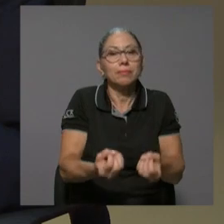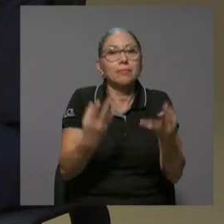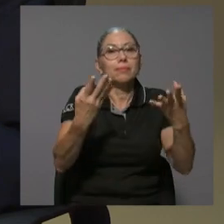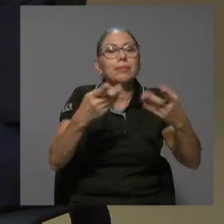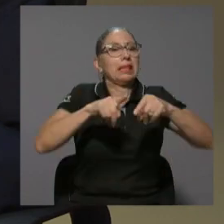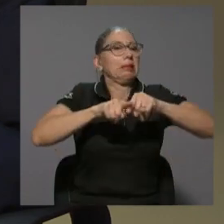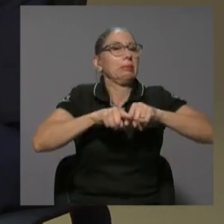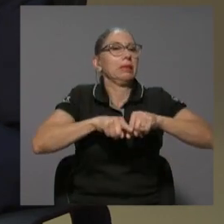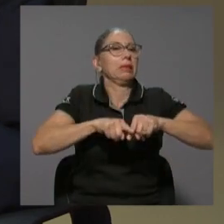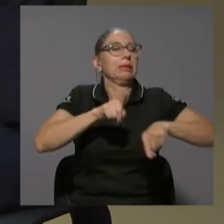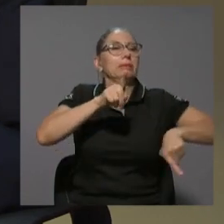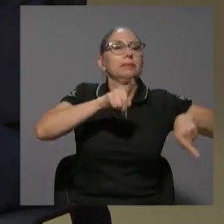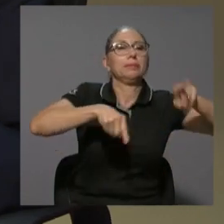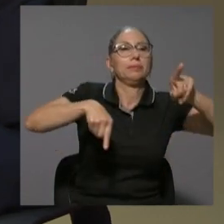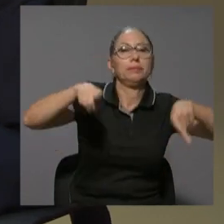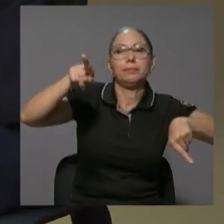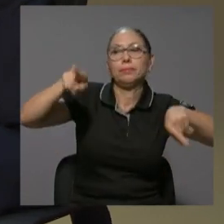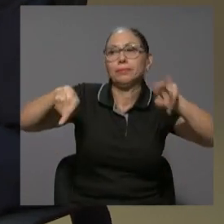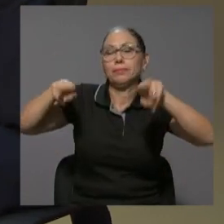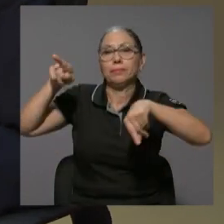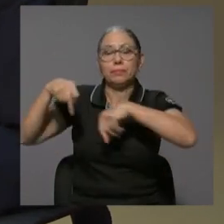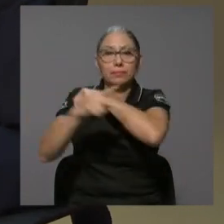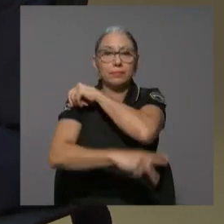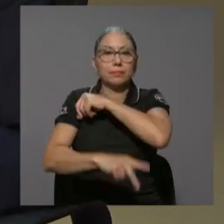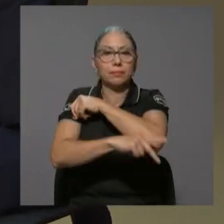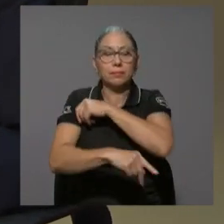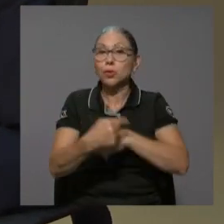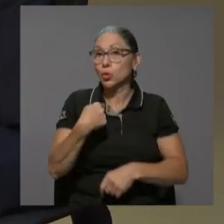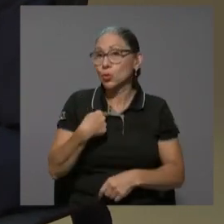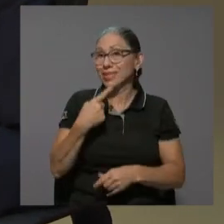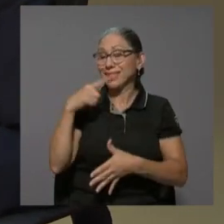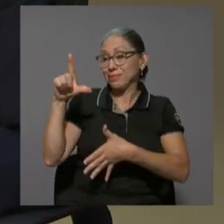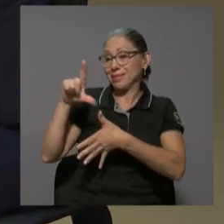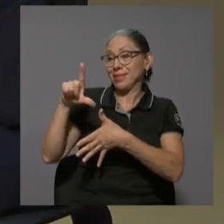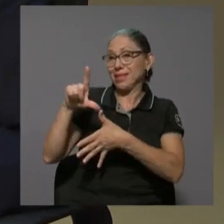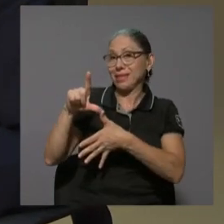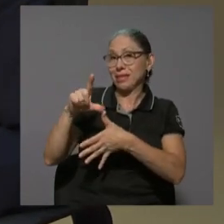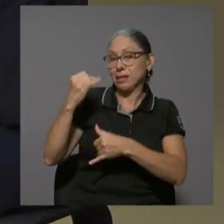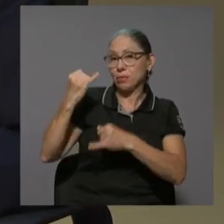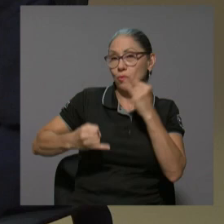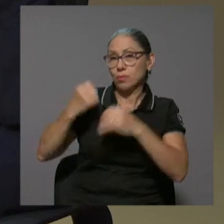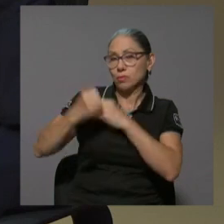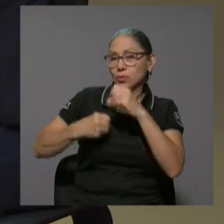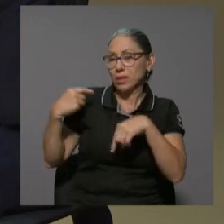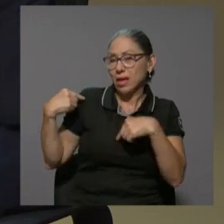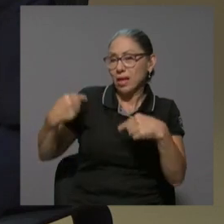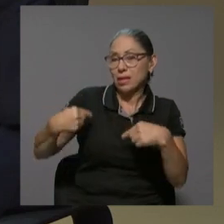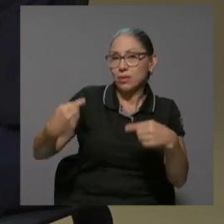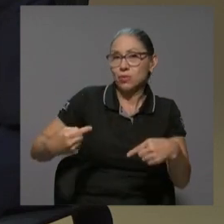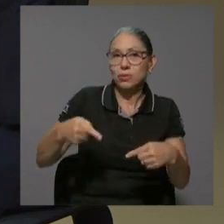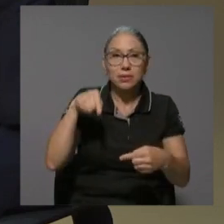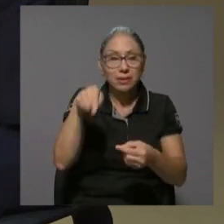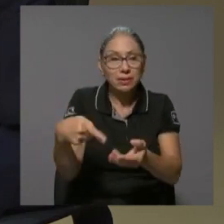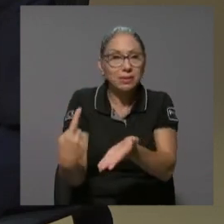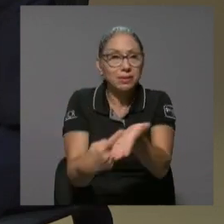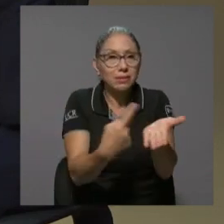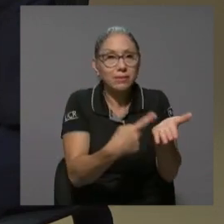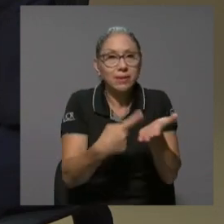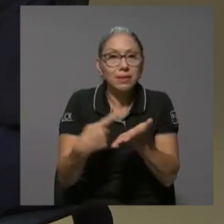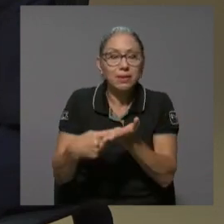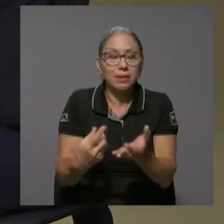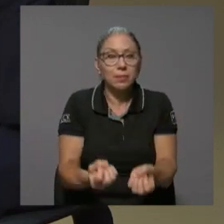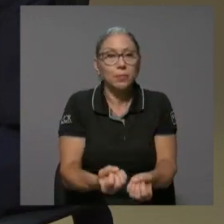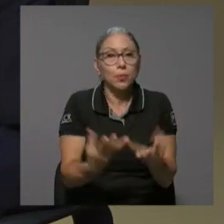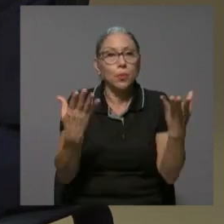decir que en los últimos años, en América Latina, países en que particularmente ese debate público ha sido